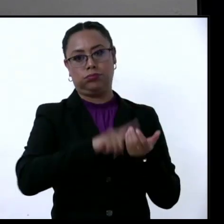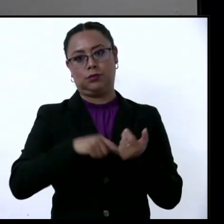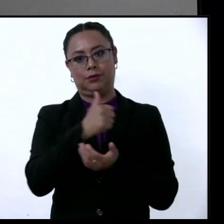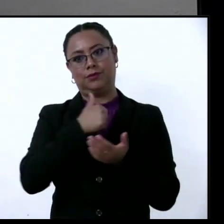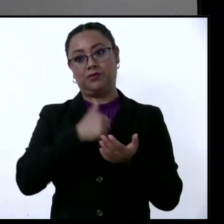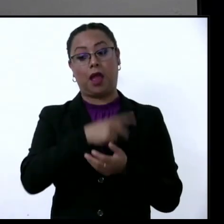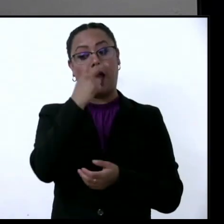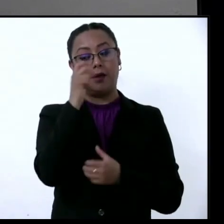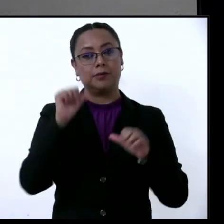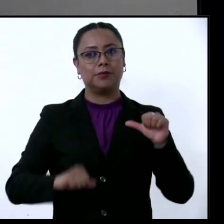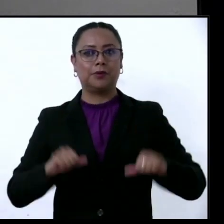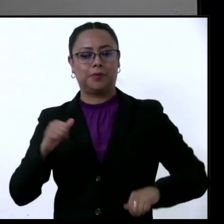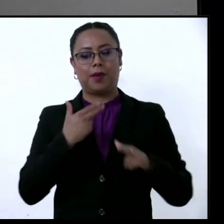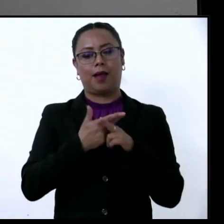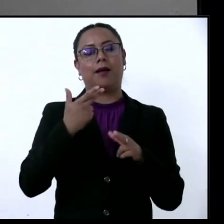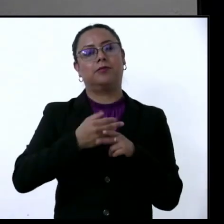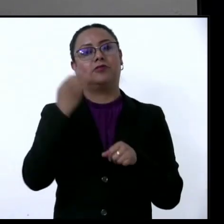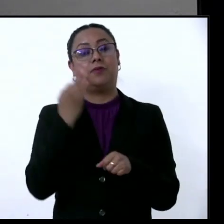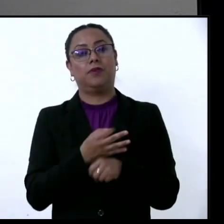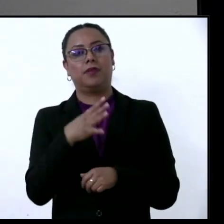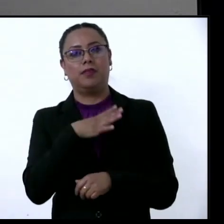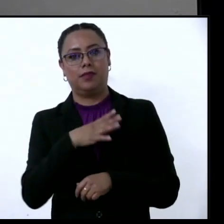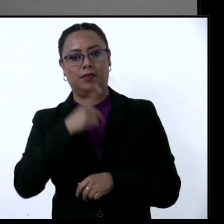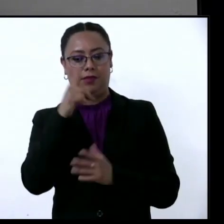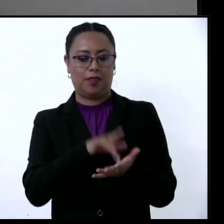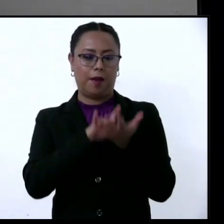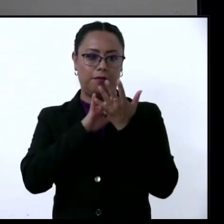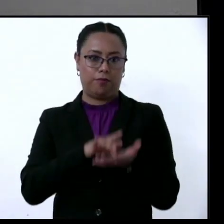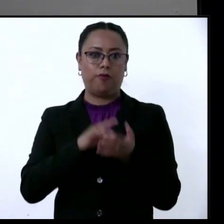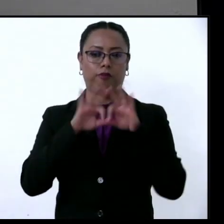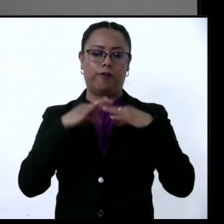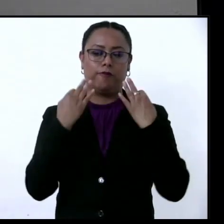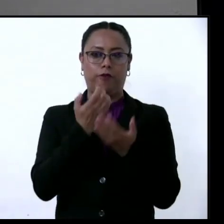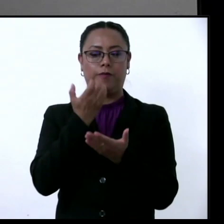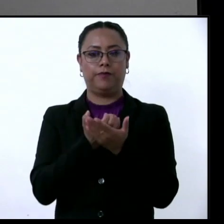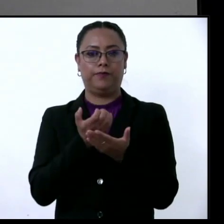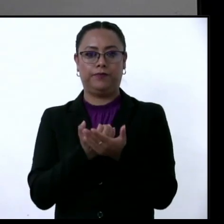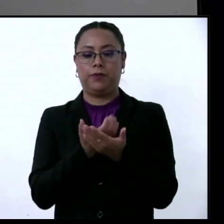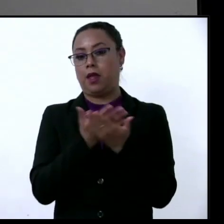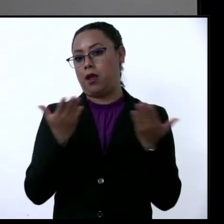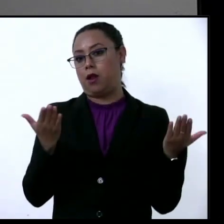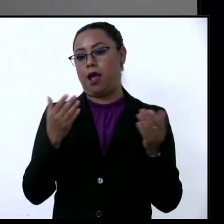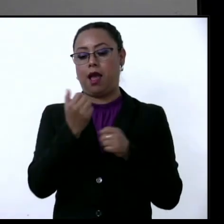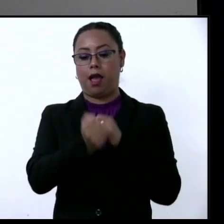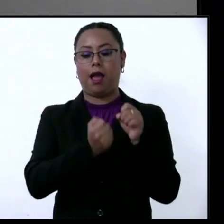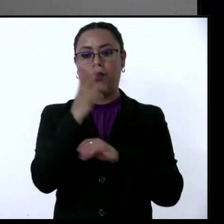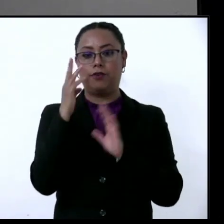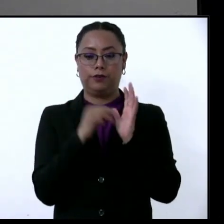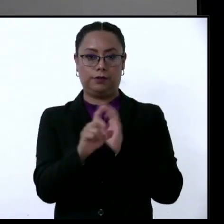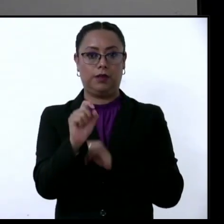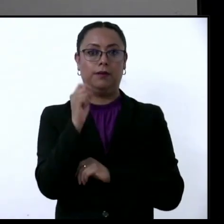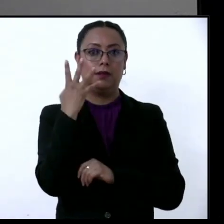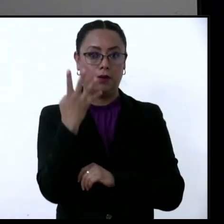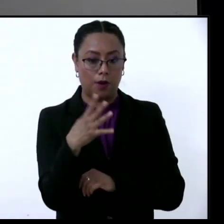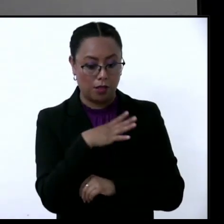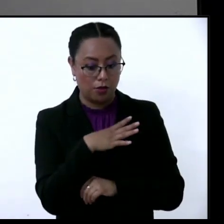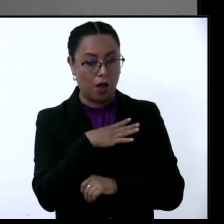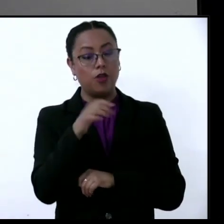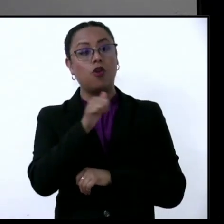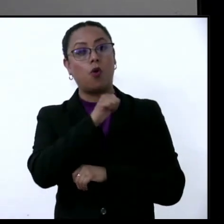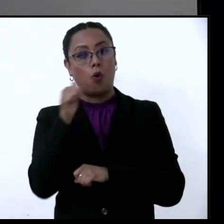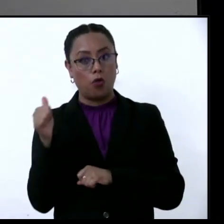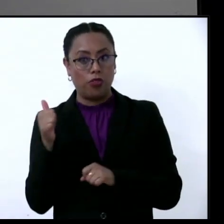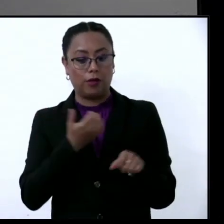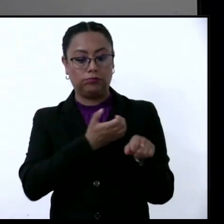fecha que genera un apoyo de carácter económico. A partir del año 2024 hay otras entidades que también